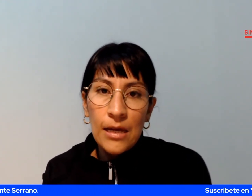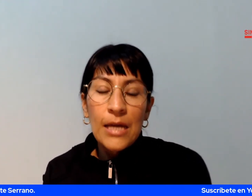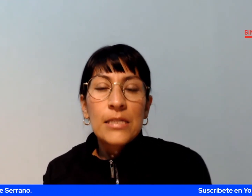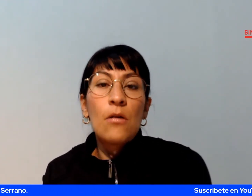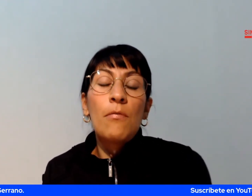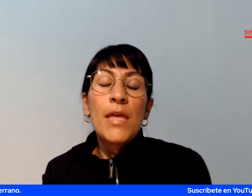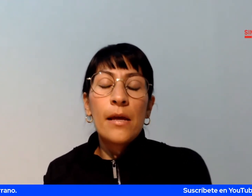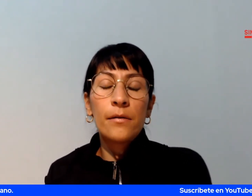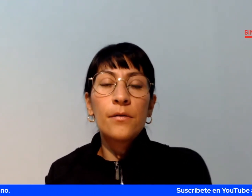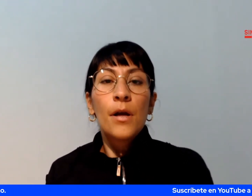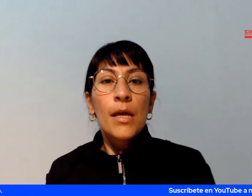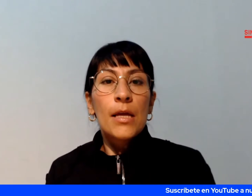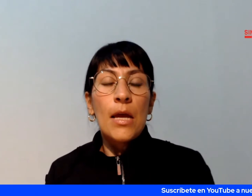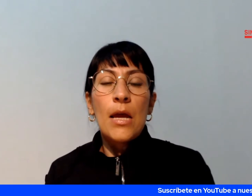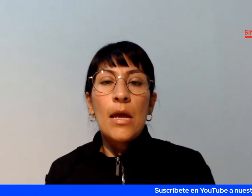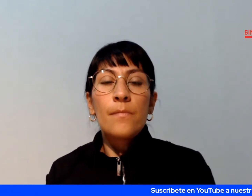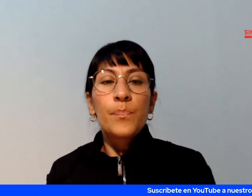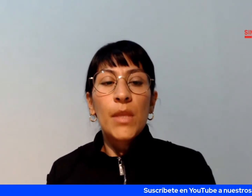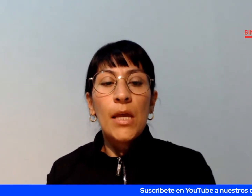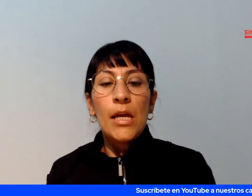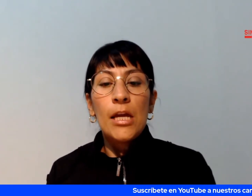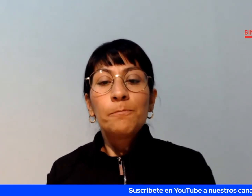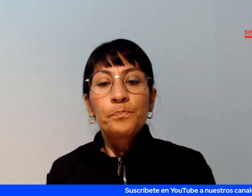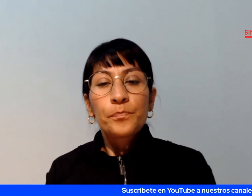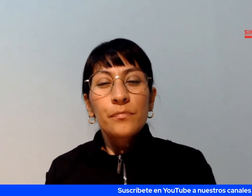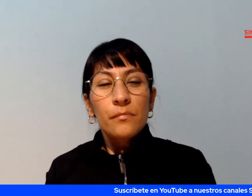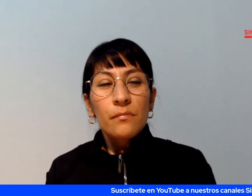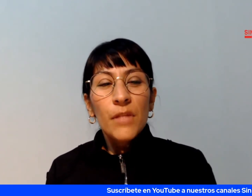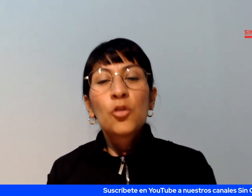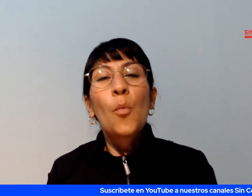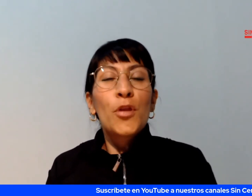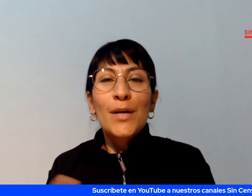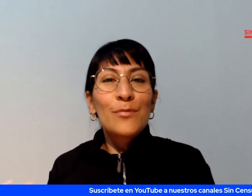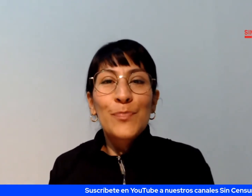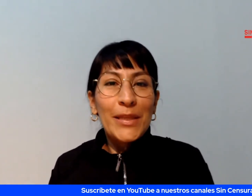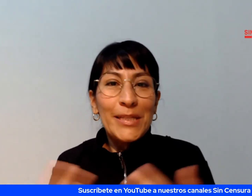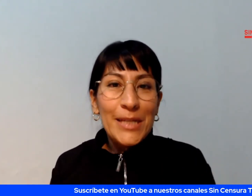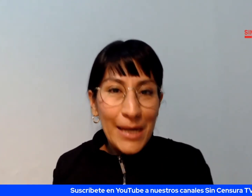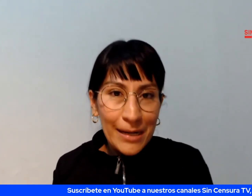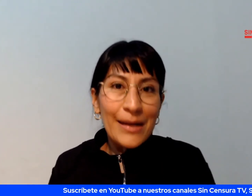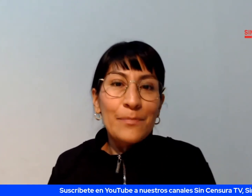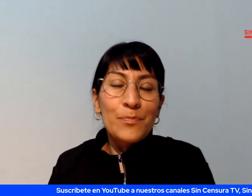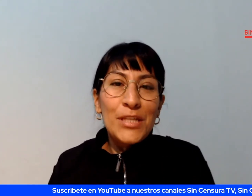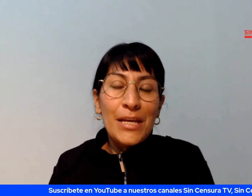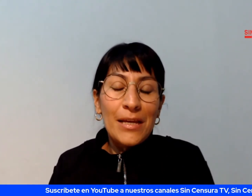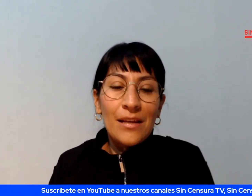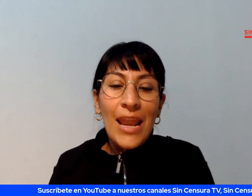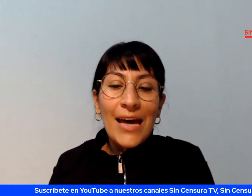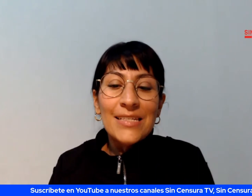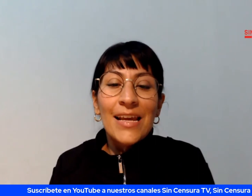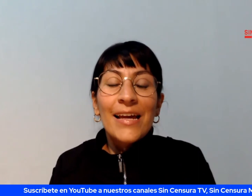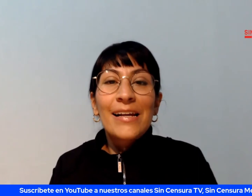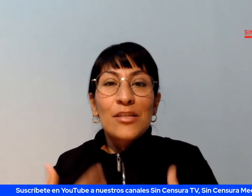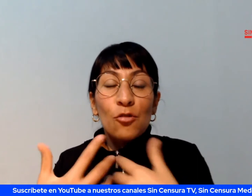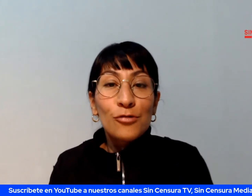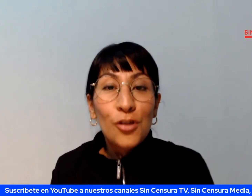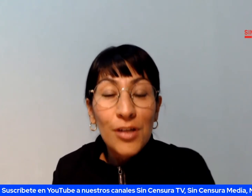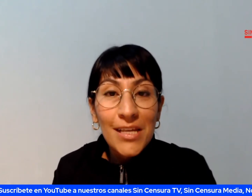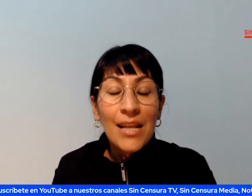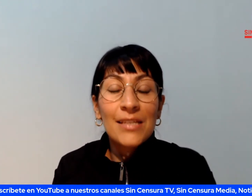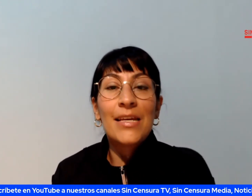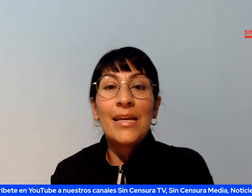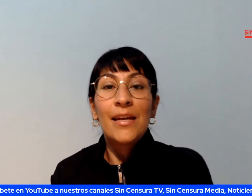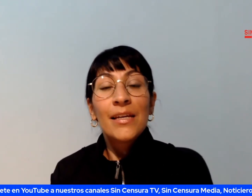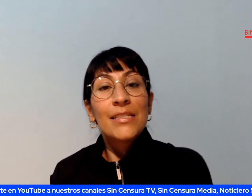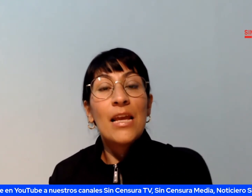fuertes de este gobierno, que no podríamos vaticinar si las